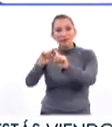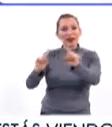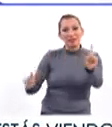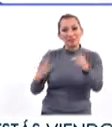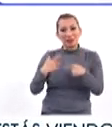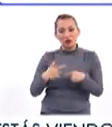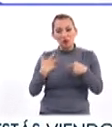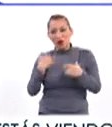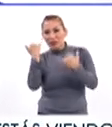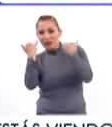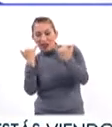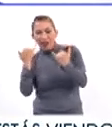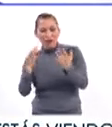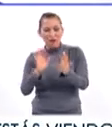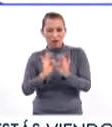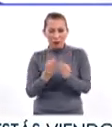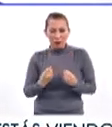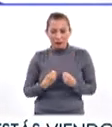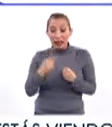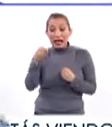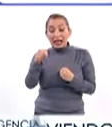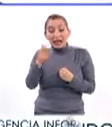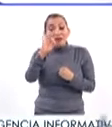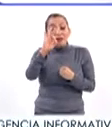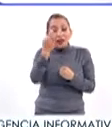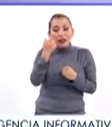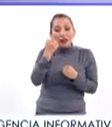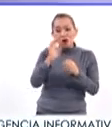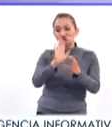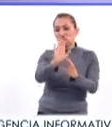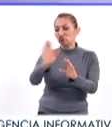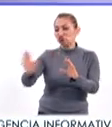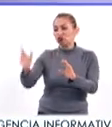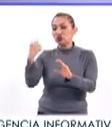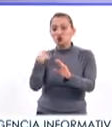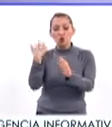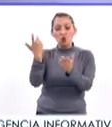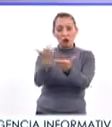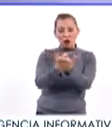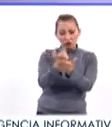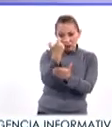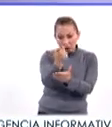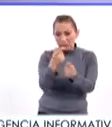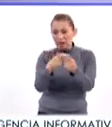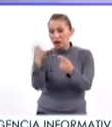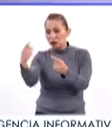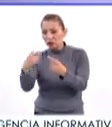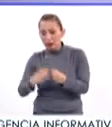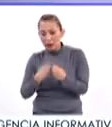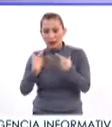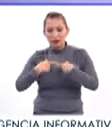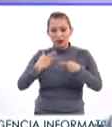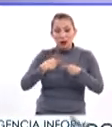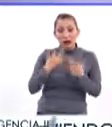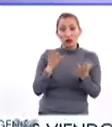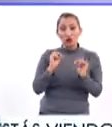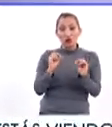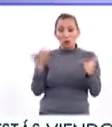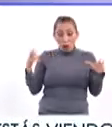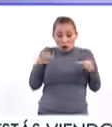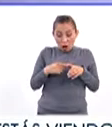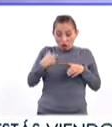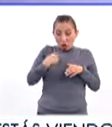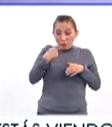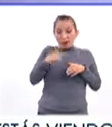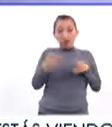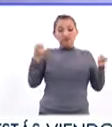Y justamente lo que busca el federalismo es que se atiendan esas realidades políticas, sociales, económicas muy específicas. Es decir, que no desde manera